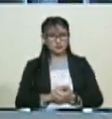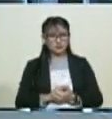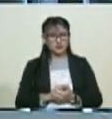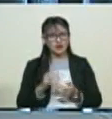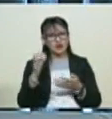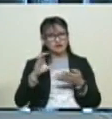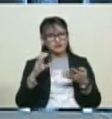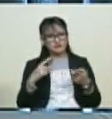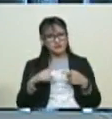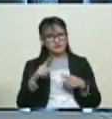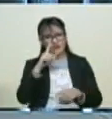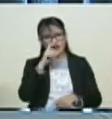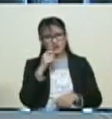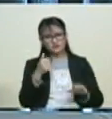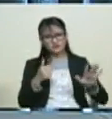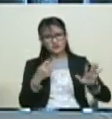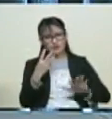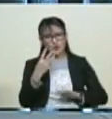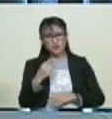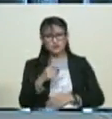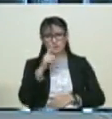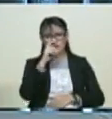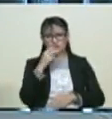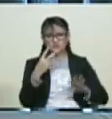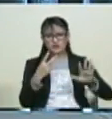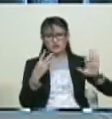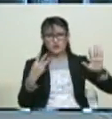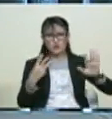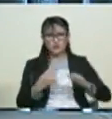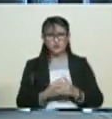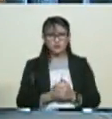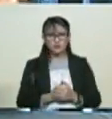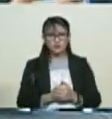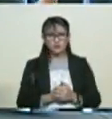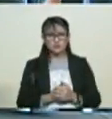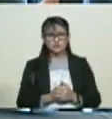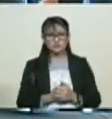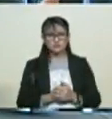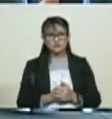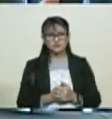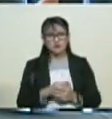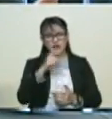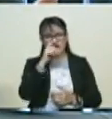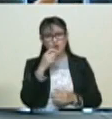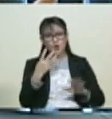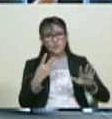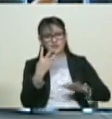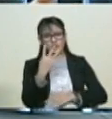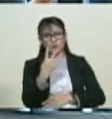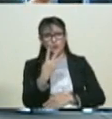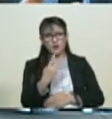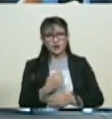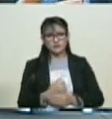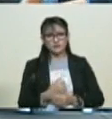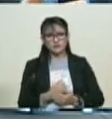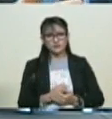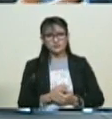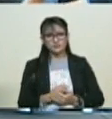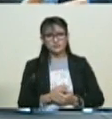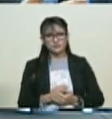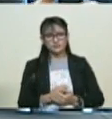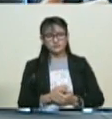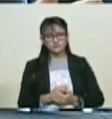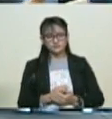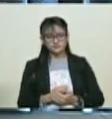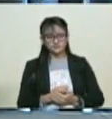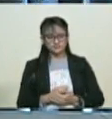características en el año 68 en el año 78 y luego en el año 94 también le tocó al doctor rafael caldera